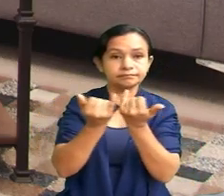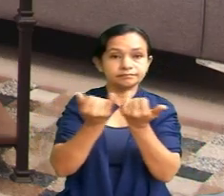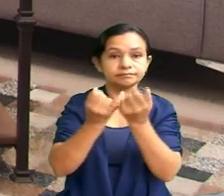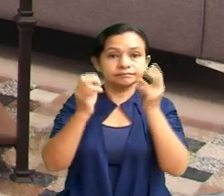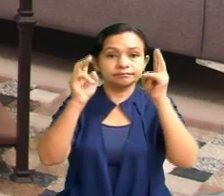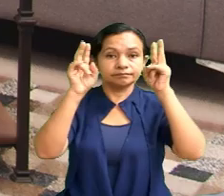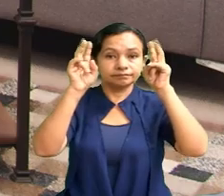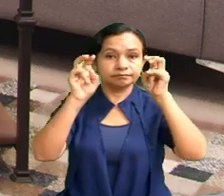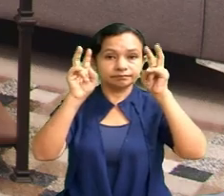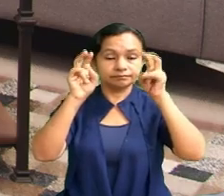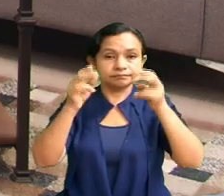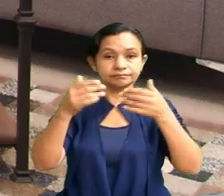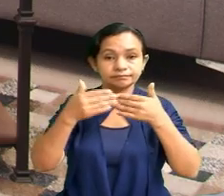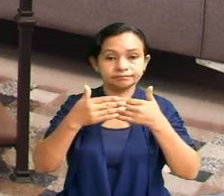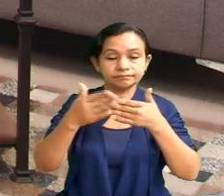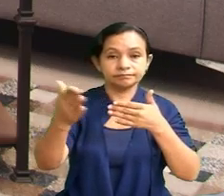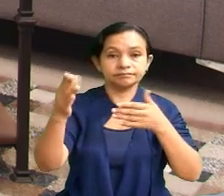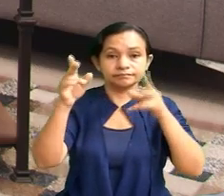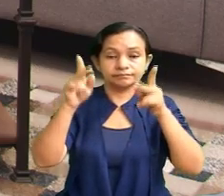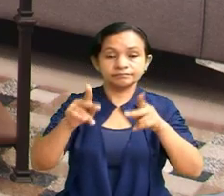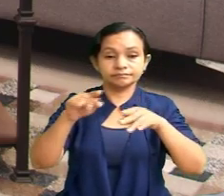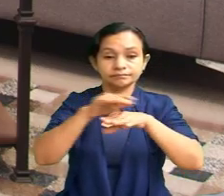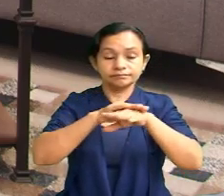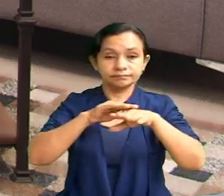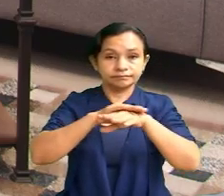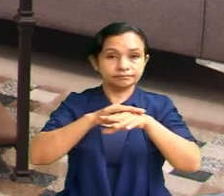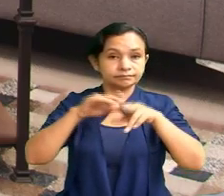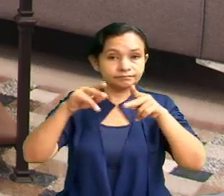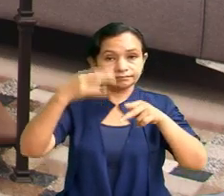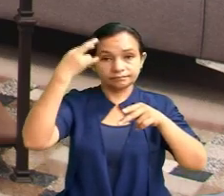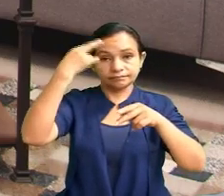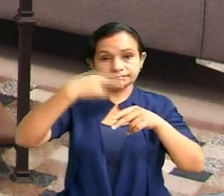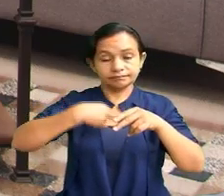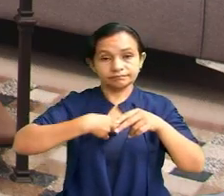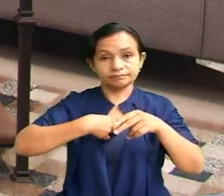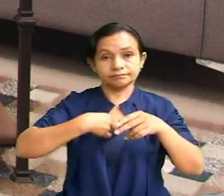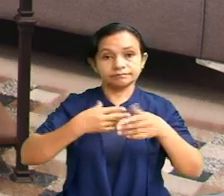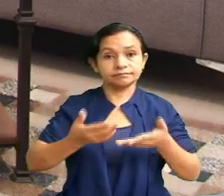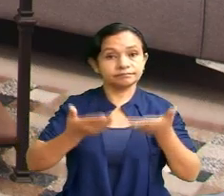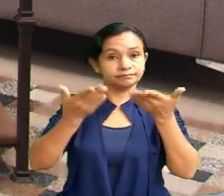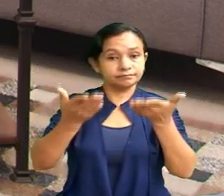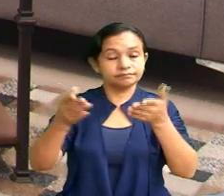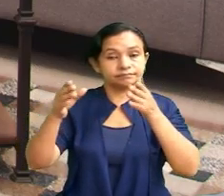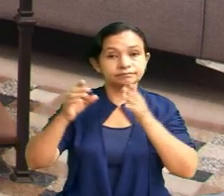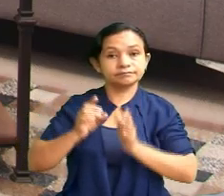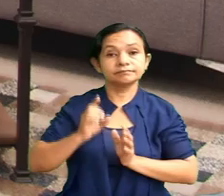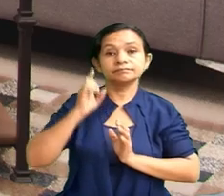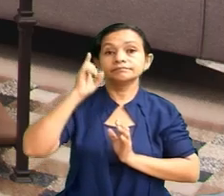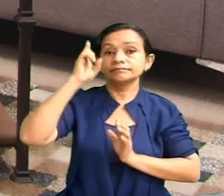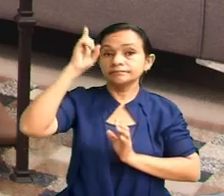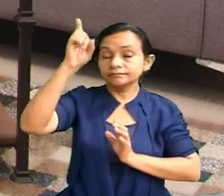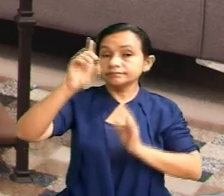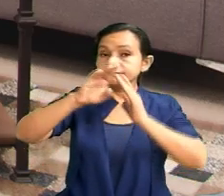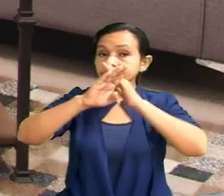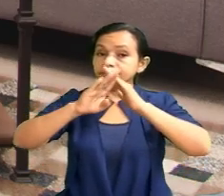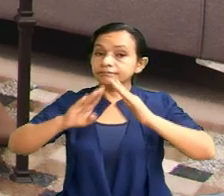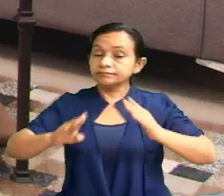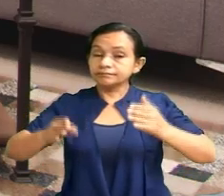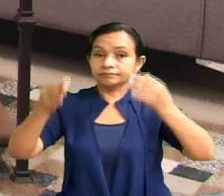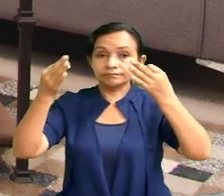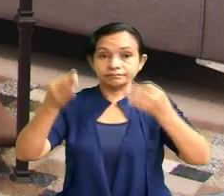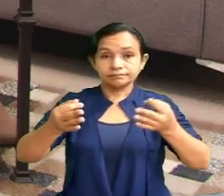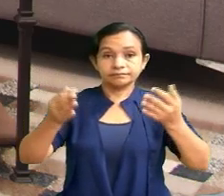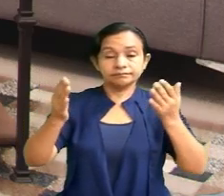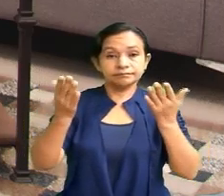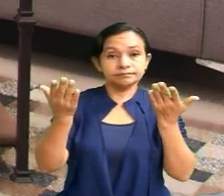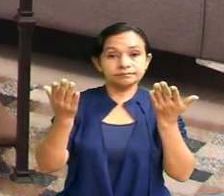generada a partir de las autoridades locales que tienen que prestar las condiciones para que se desarrolle en tranquilidad y en goce de